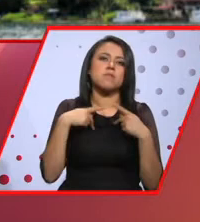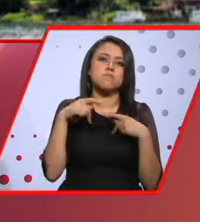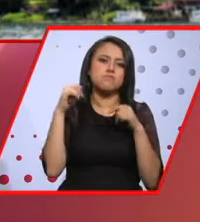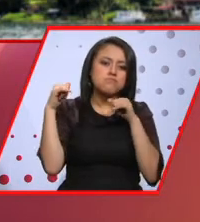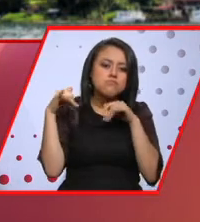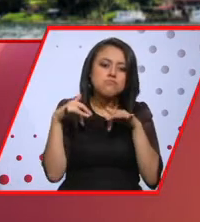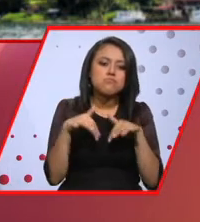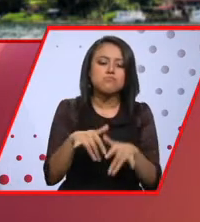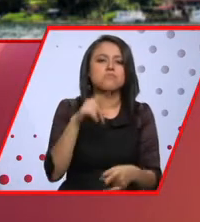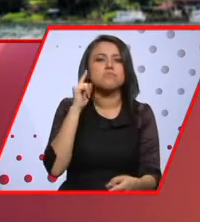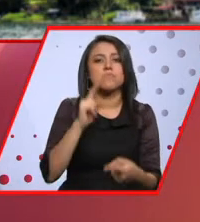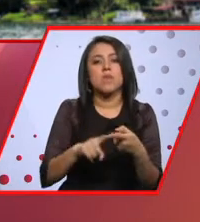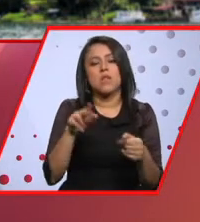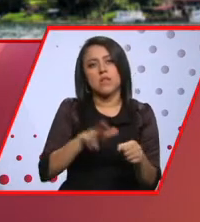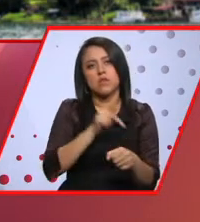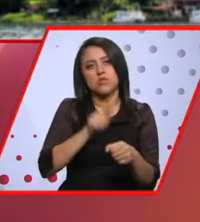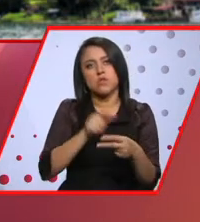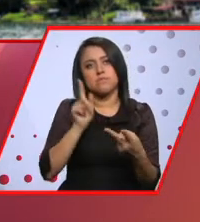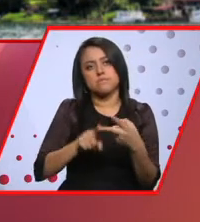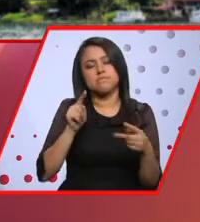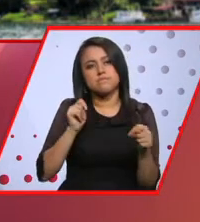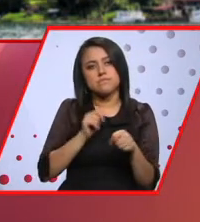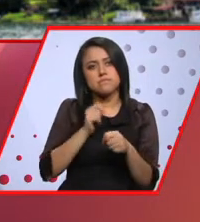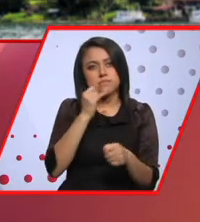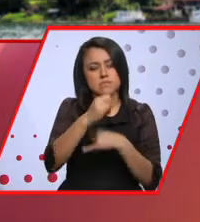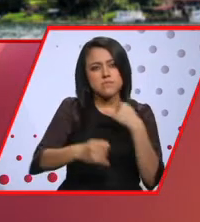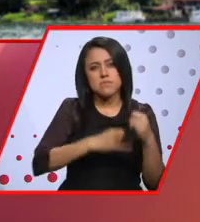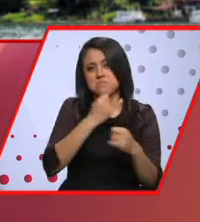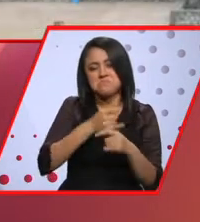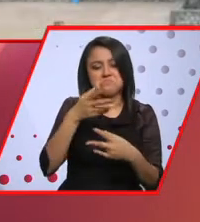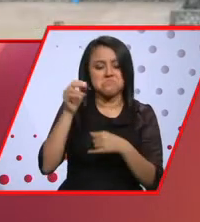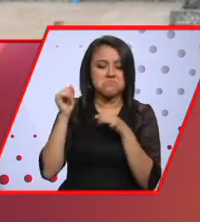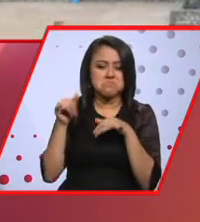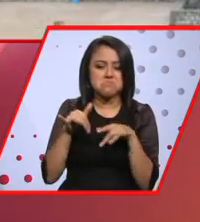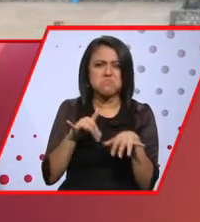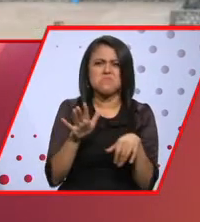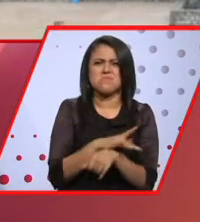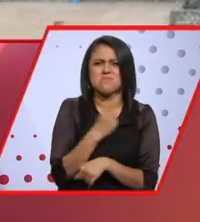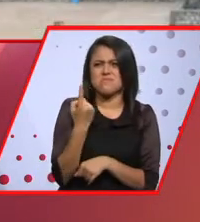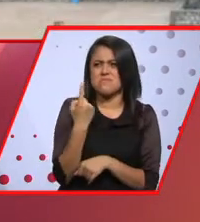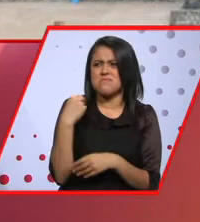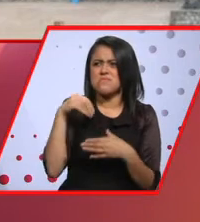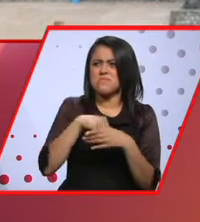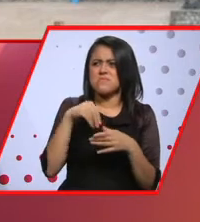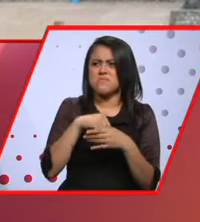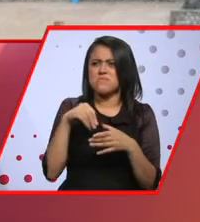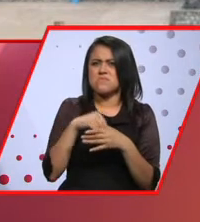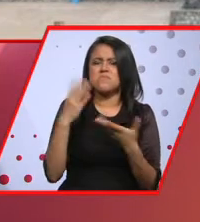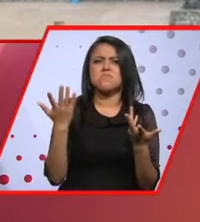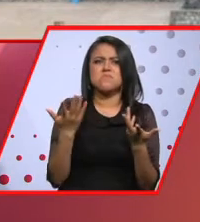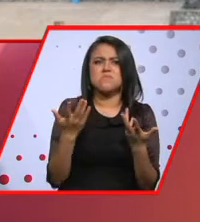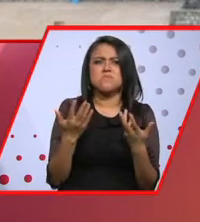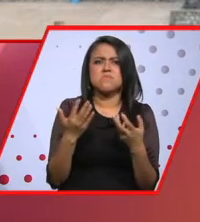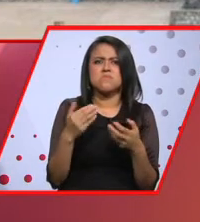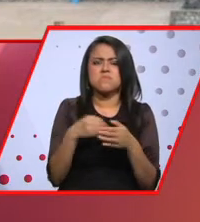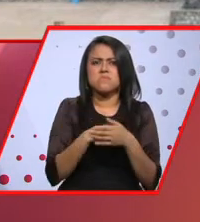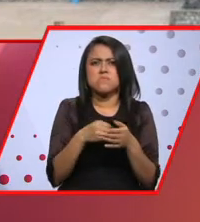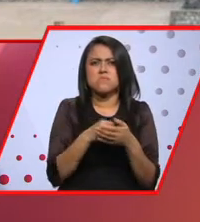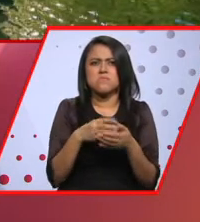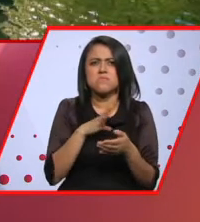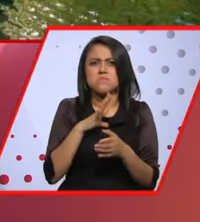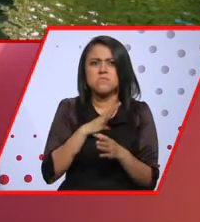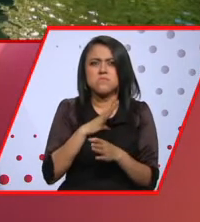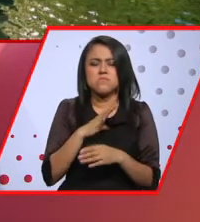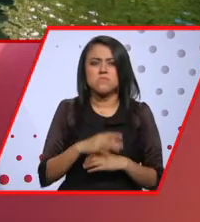turistas nacionales y extranjeros. Es de llamar la atención el por qué se estuvo escondiendo en este lugar. El apartamento,